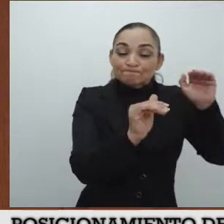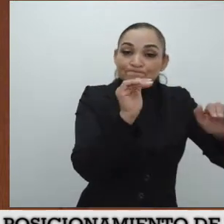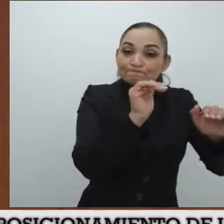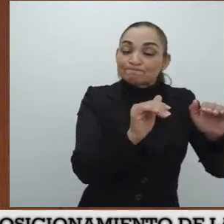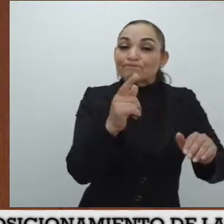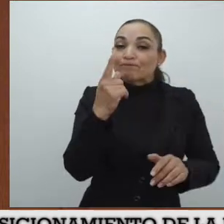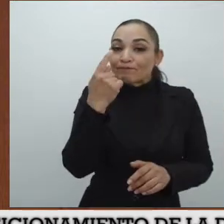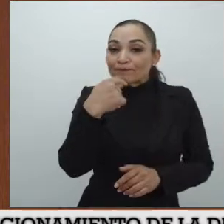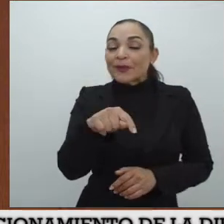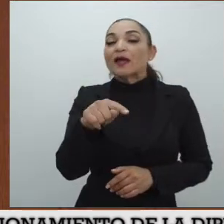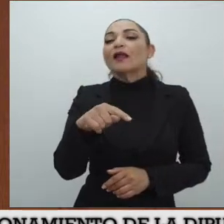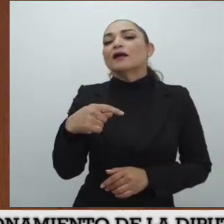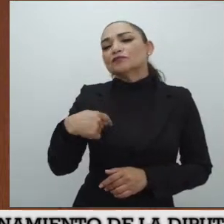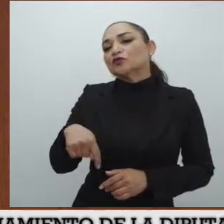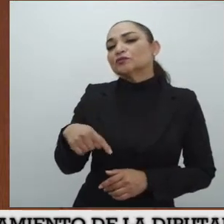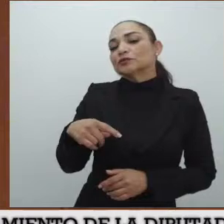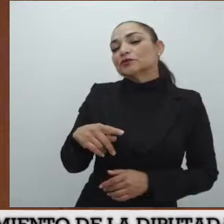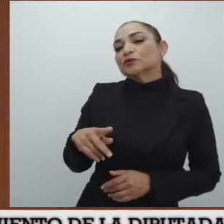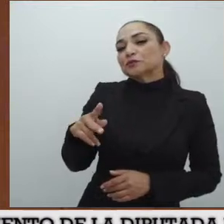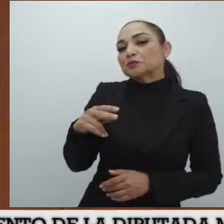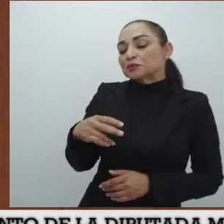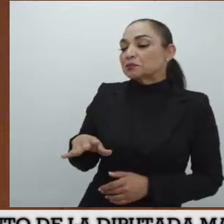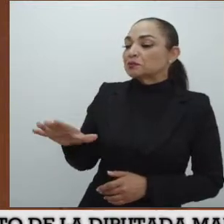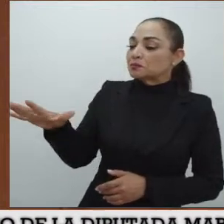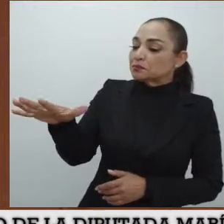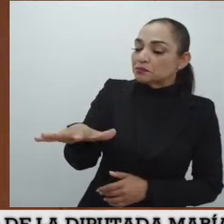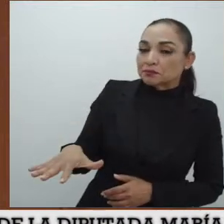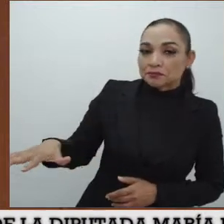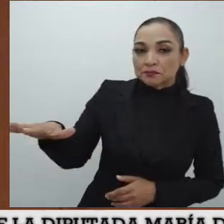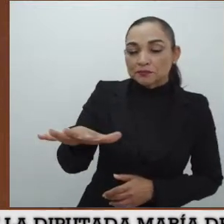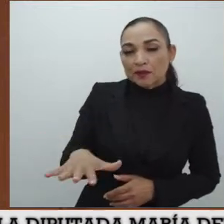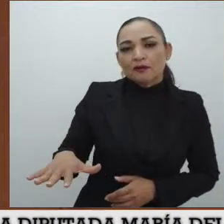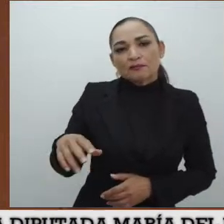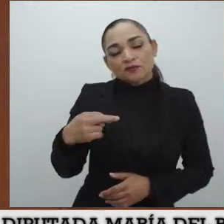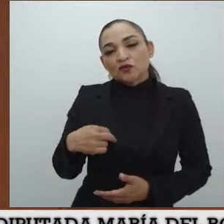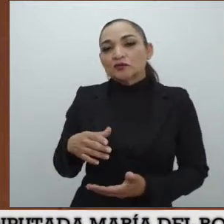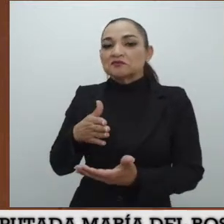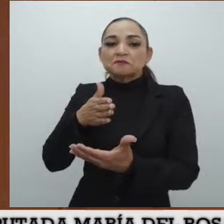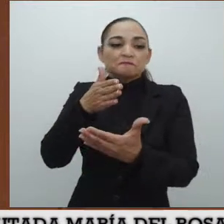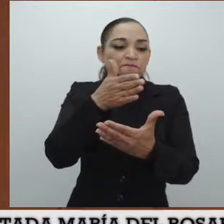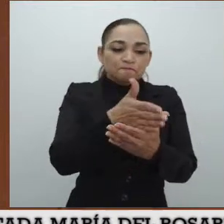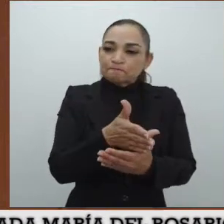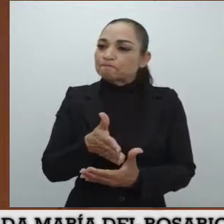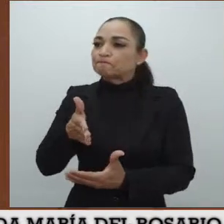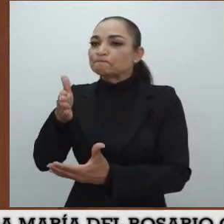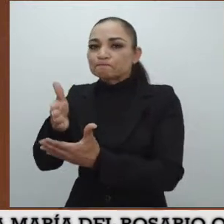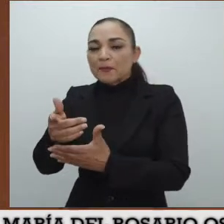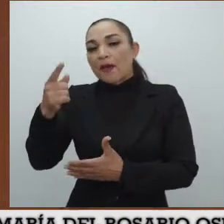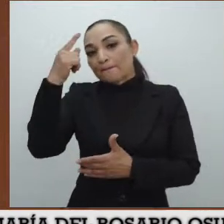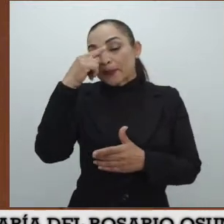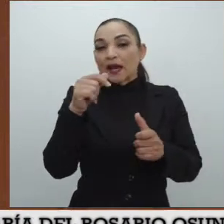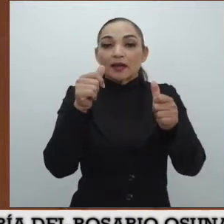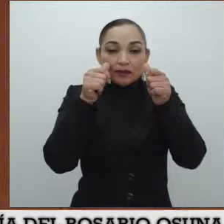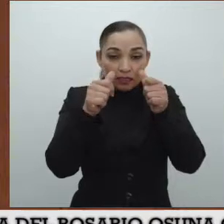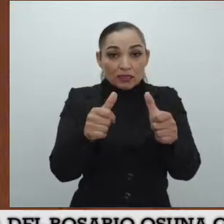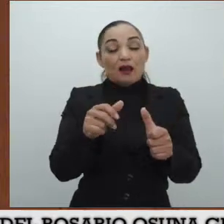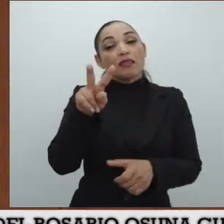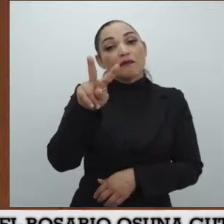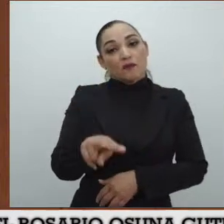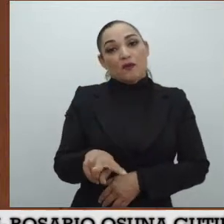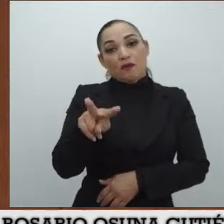pues en nuestro distrito, que es lo más cerca que tenemos y lo que más recorremos, para que se atienda realmente. Yo creo